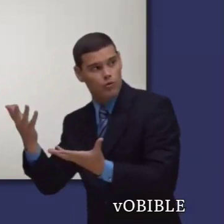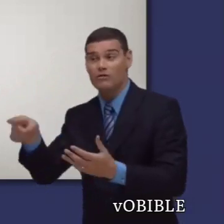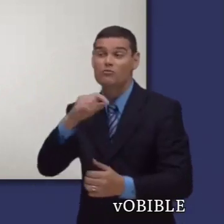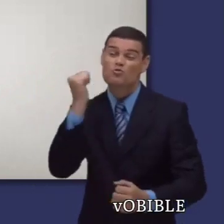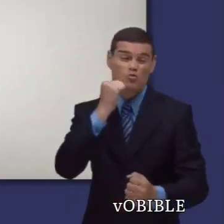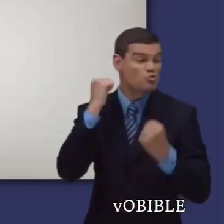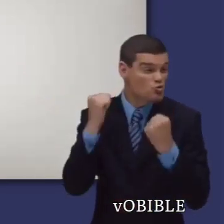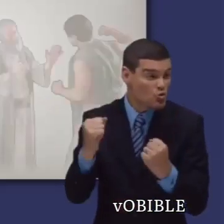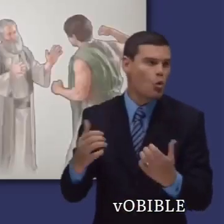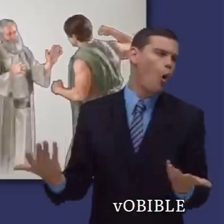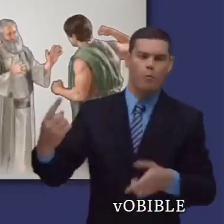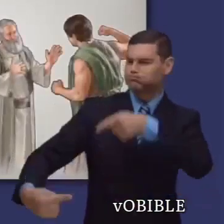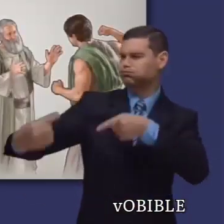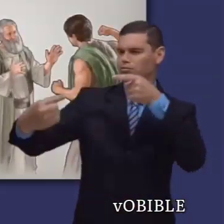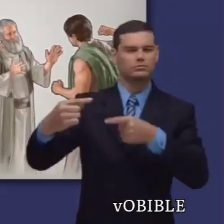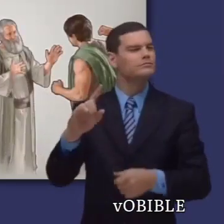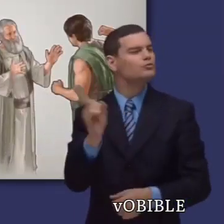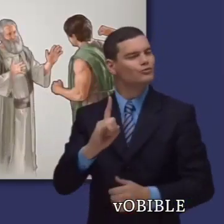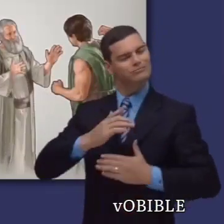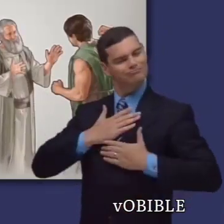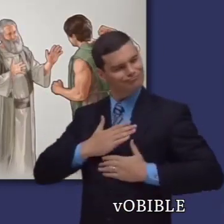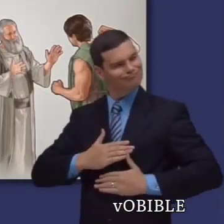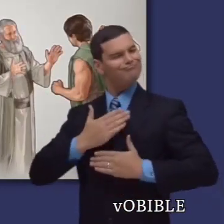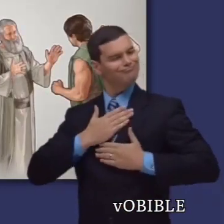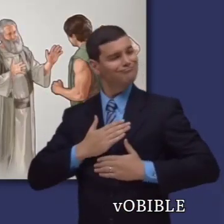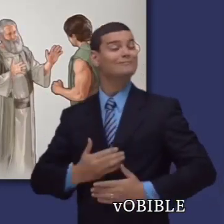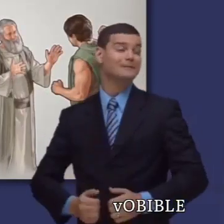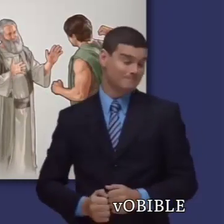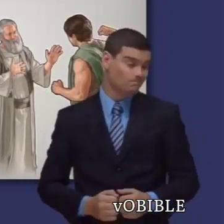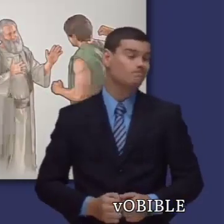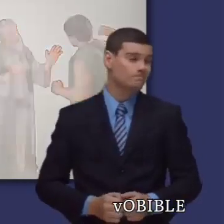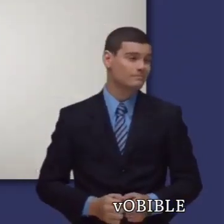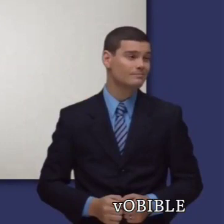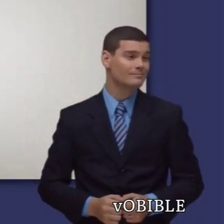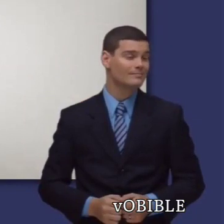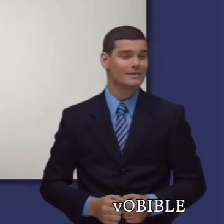sean razonables, no conflictivos, y que sean apacibles con todos.